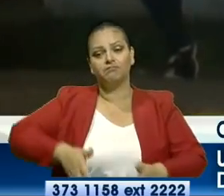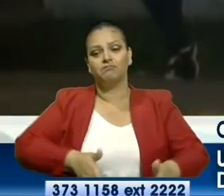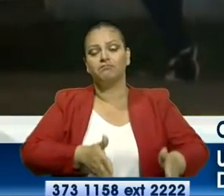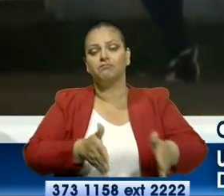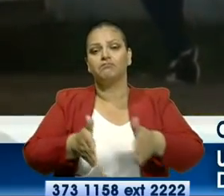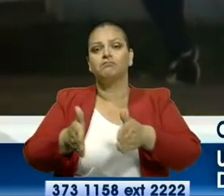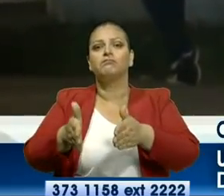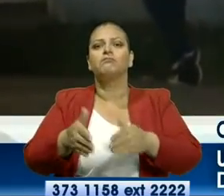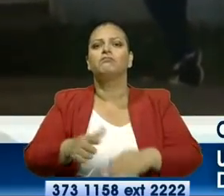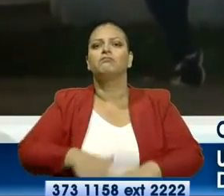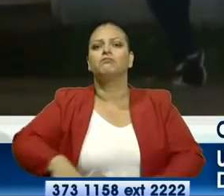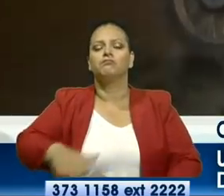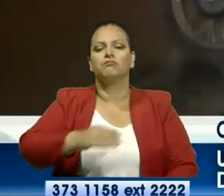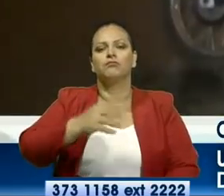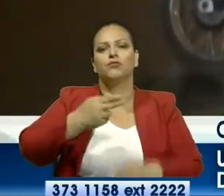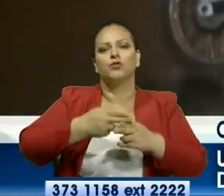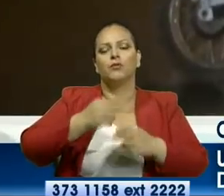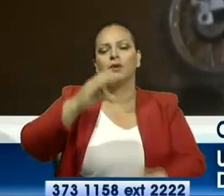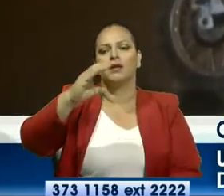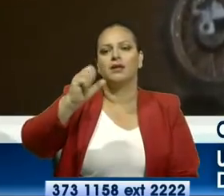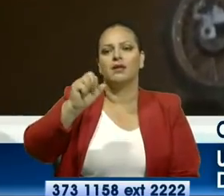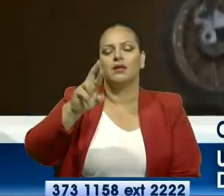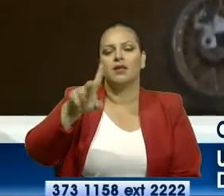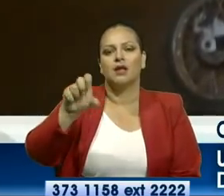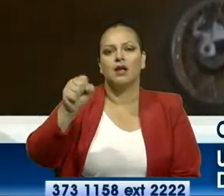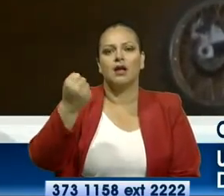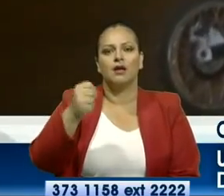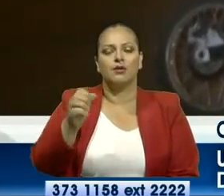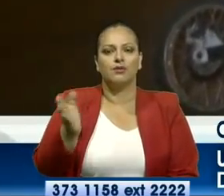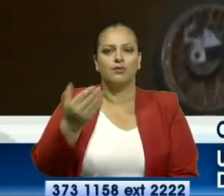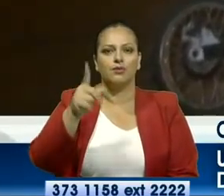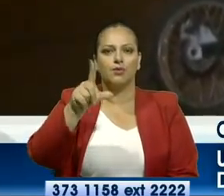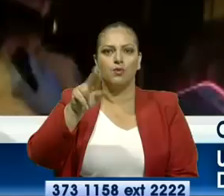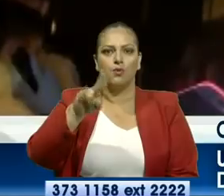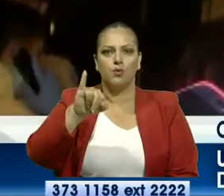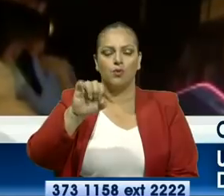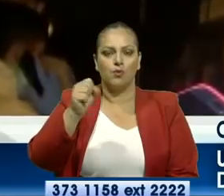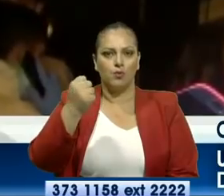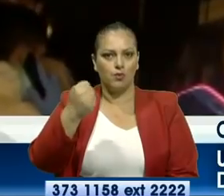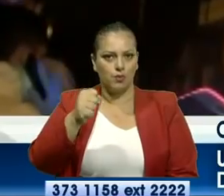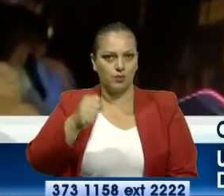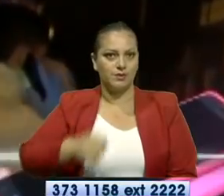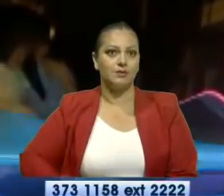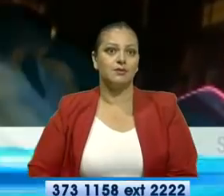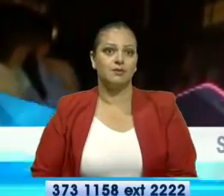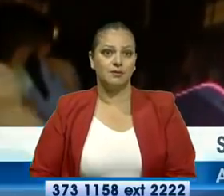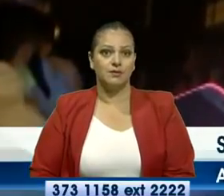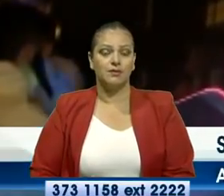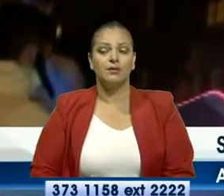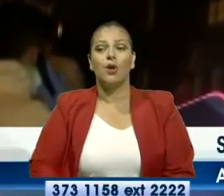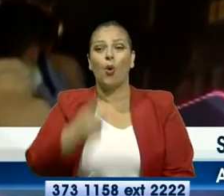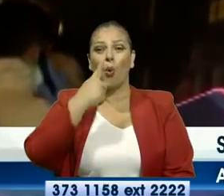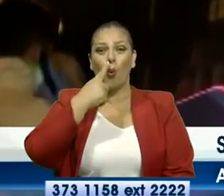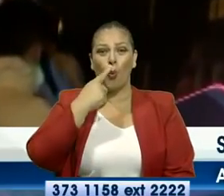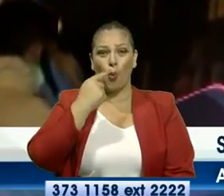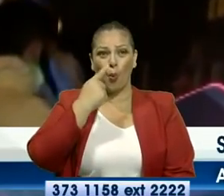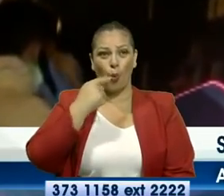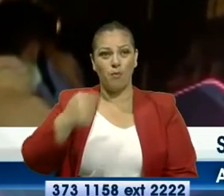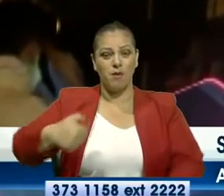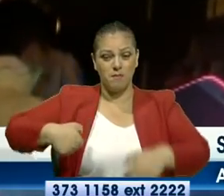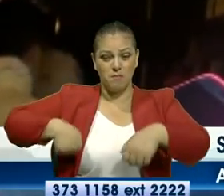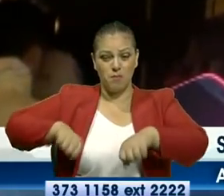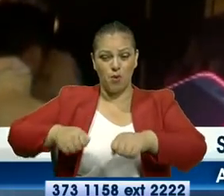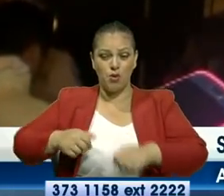al oeste de Santo Domingo. Solo se encuentra un vehículo, que es la motocicleta. Asimismo, existe una persona fallecida que se encuentra regular, se